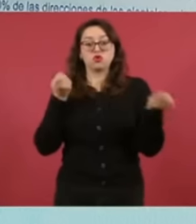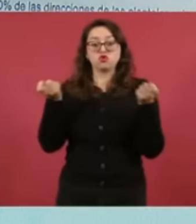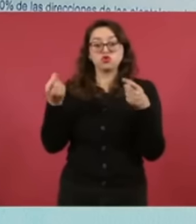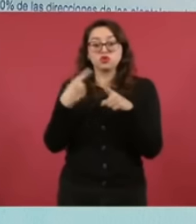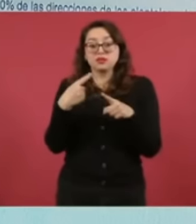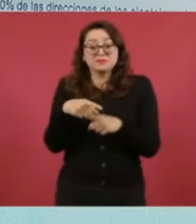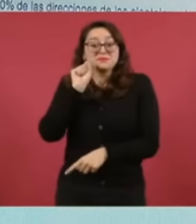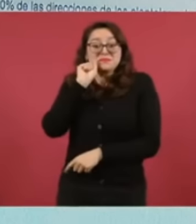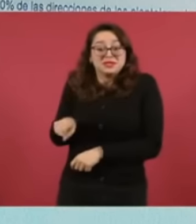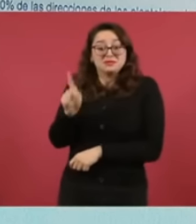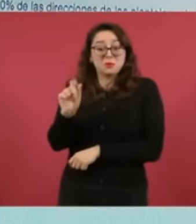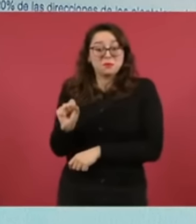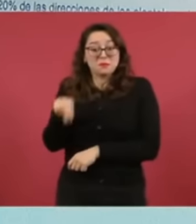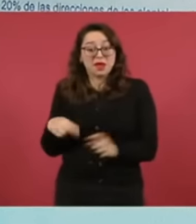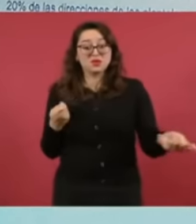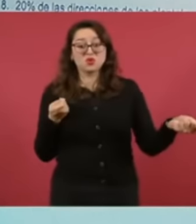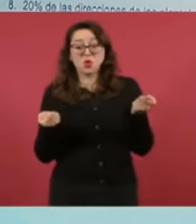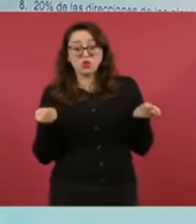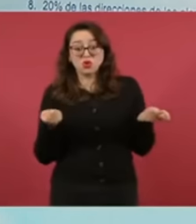de esta afiliación